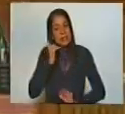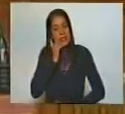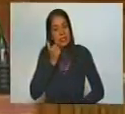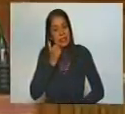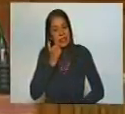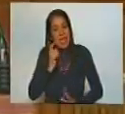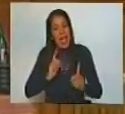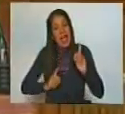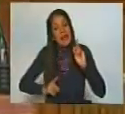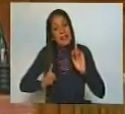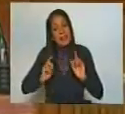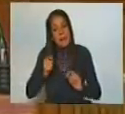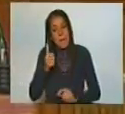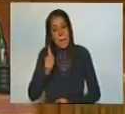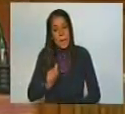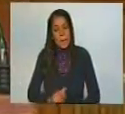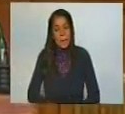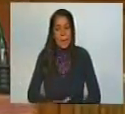¿no?